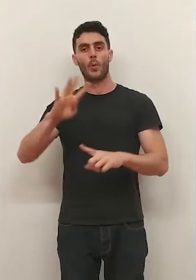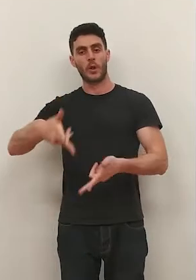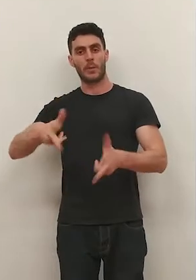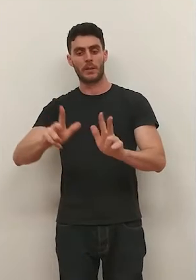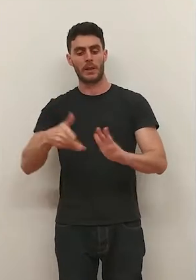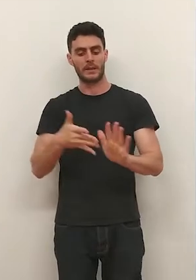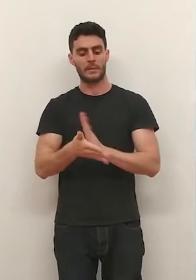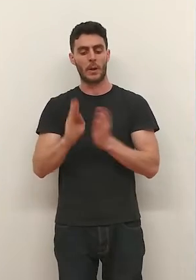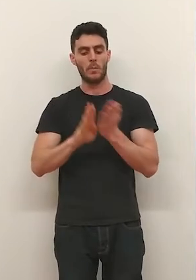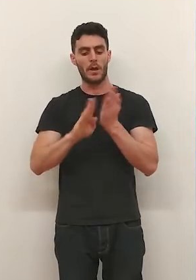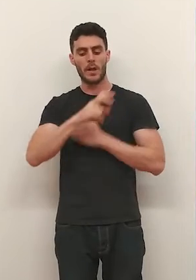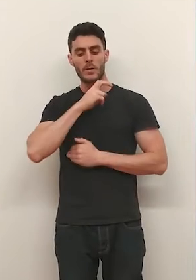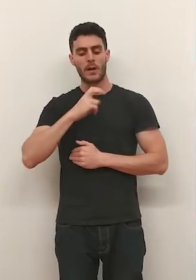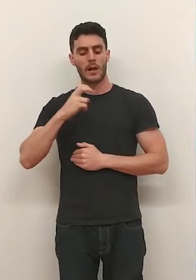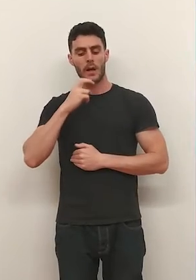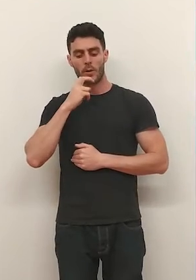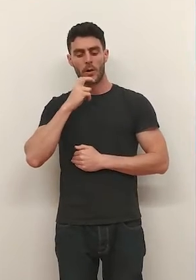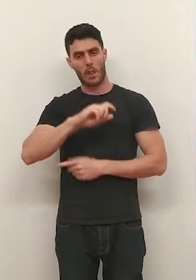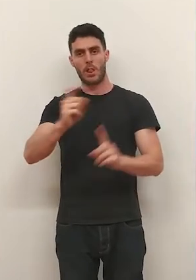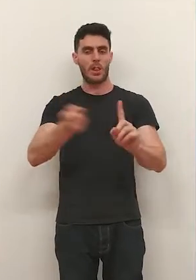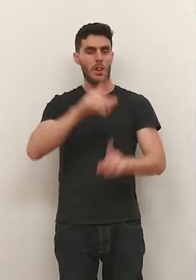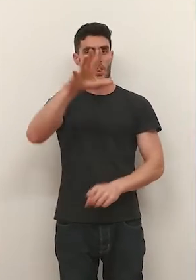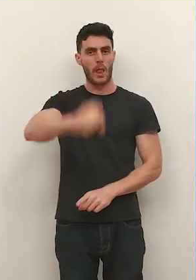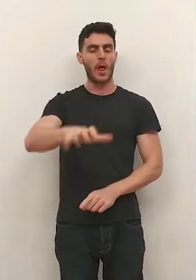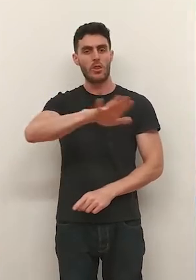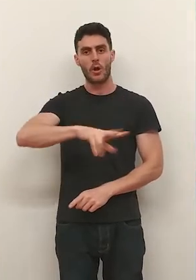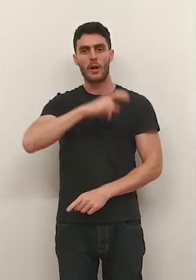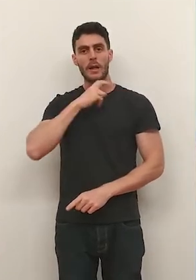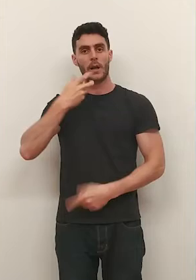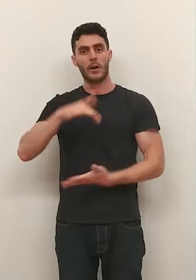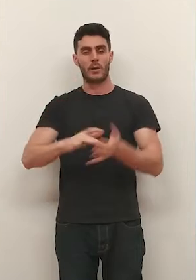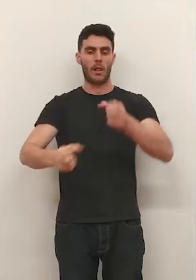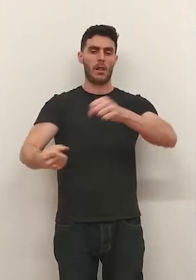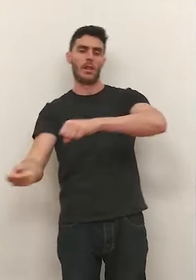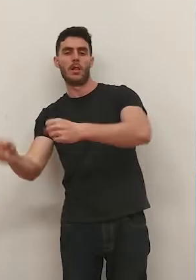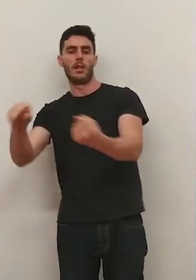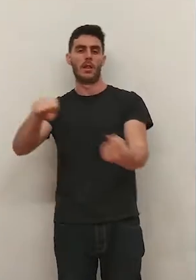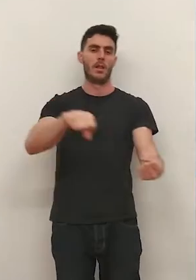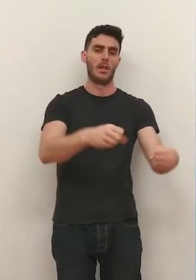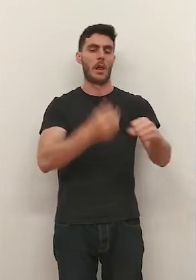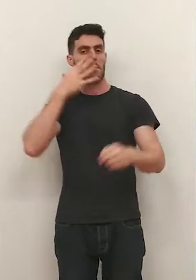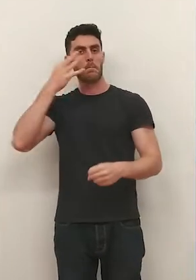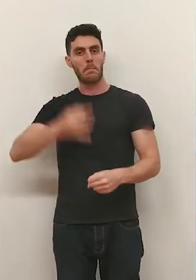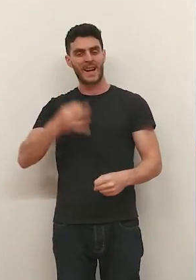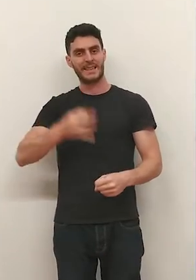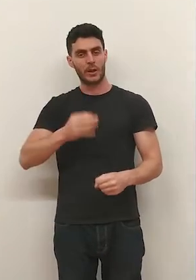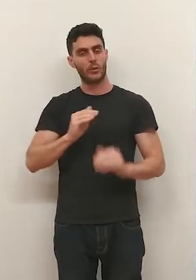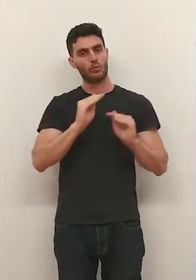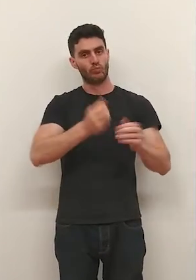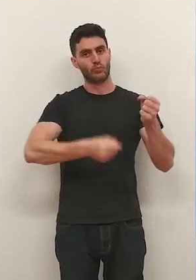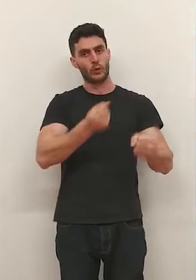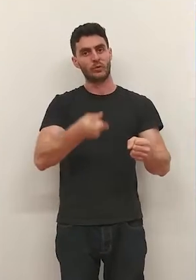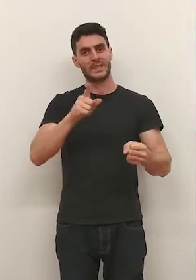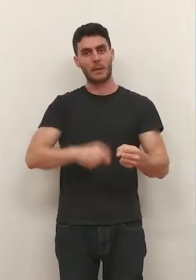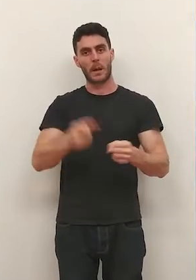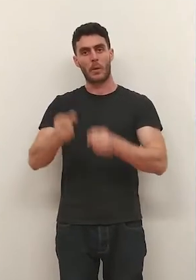permitida. Se trata de un vecino de Calahorra que fue interceptado a la altura de Calahorra cuando conducía en zigzag, poniendo en grave peligro su integridad y la del